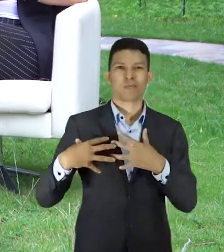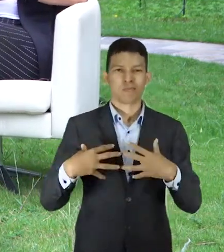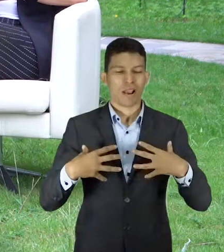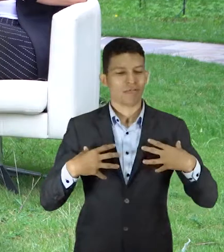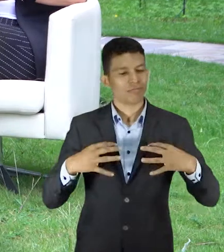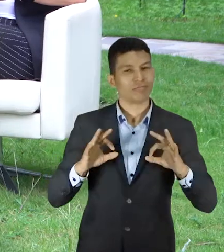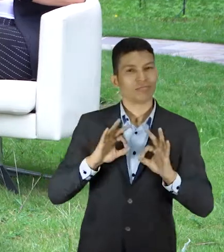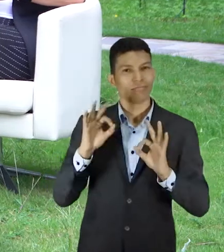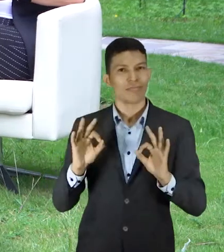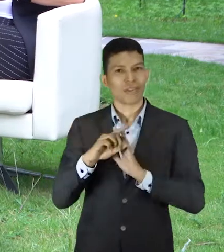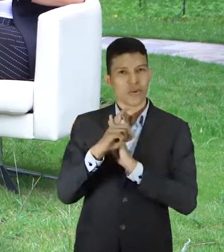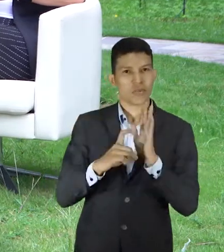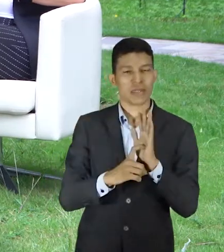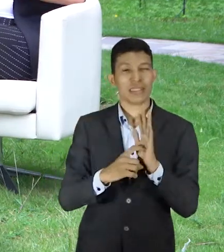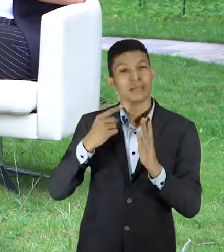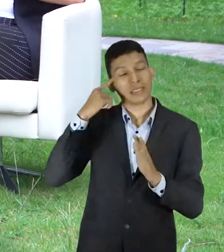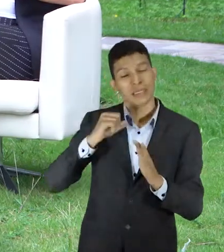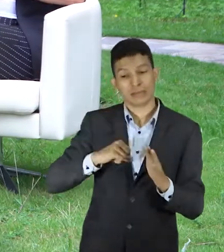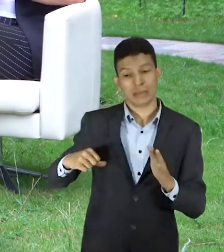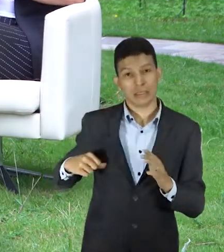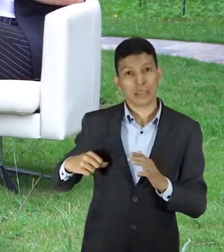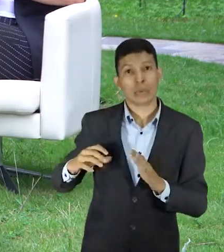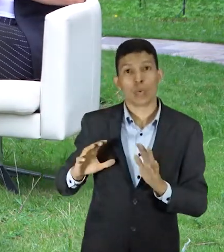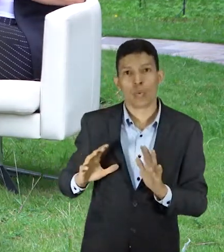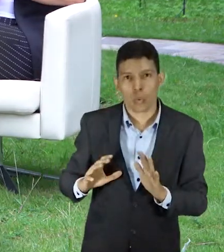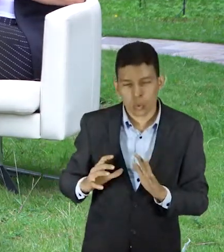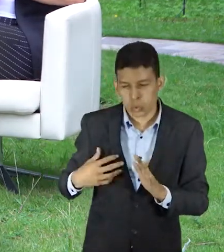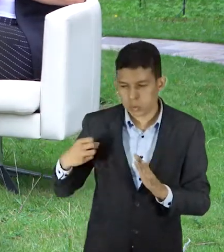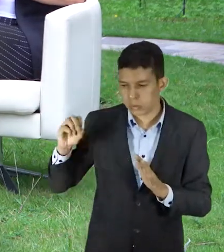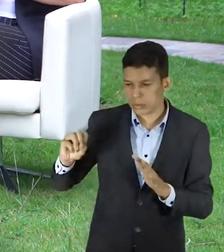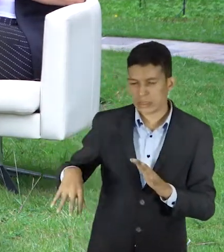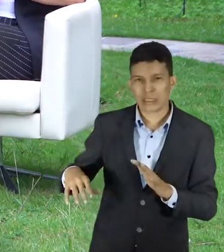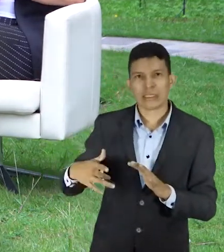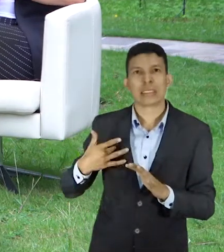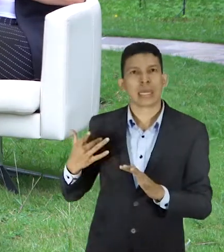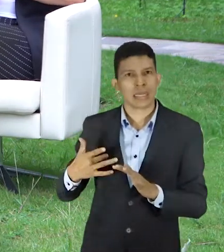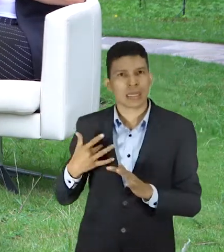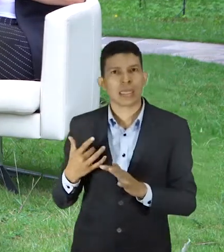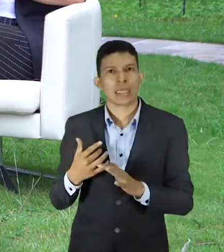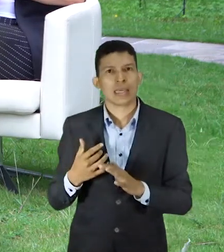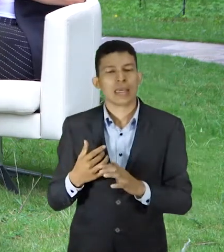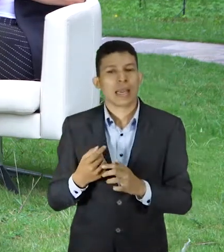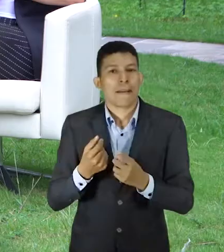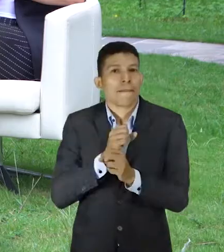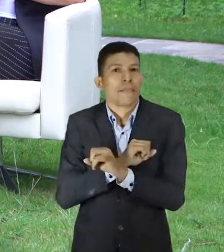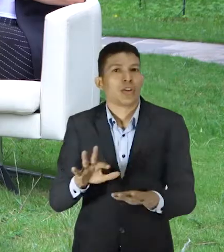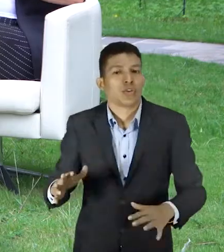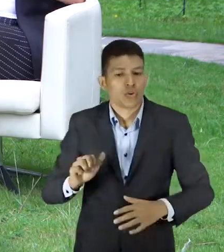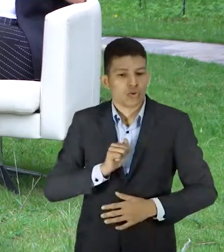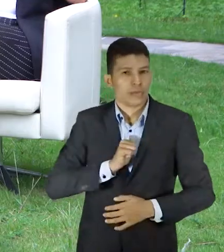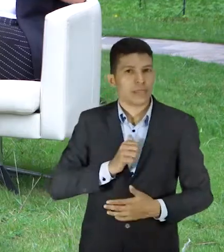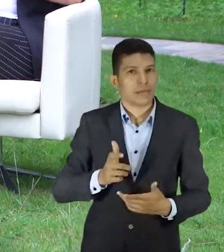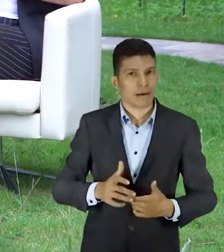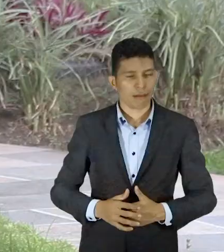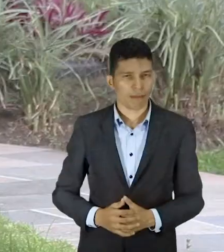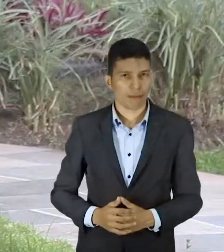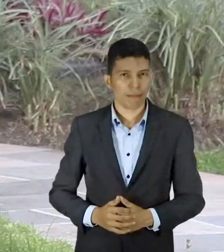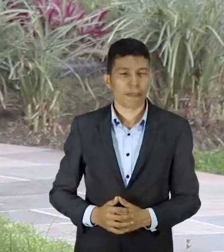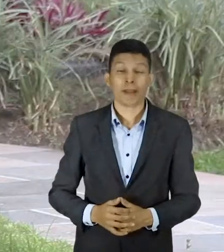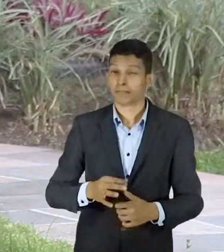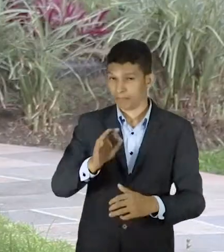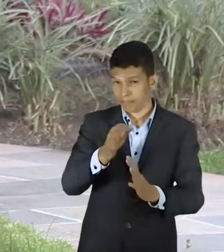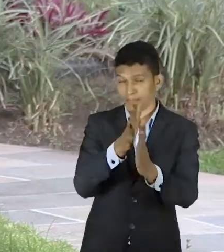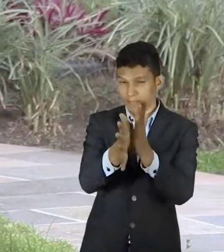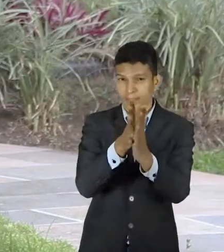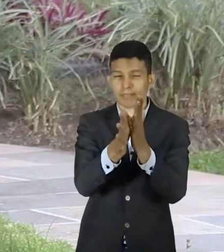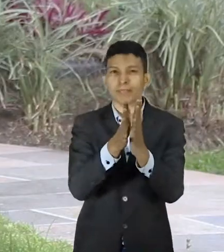así, uno dice, algo me hace falta, sí, me hace mucha falta, con solo mirarse al espejo y uno